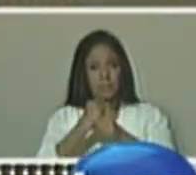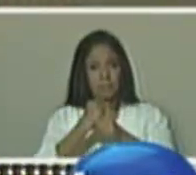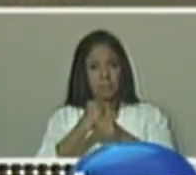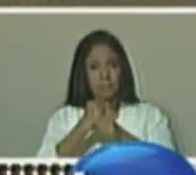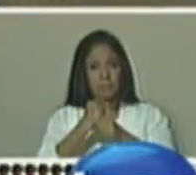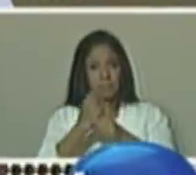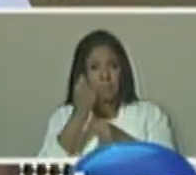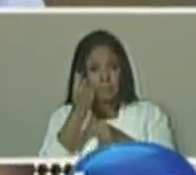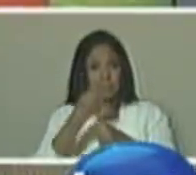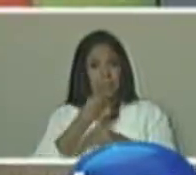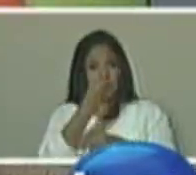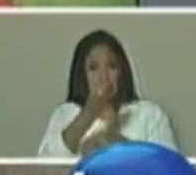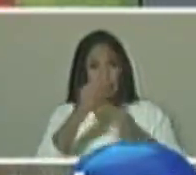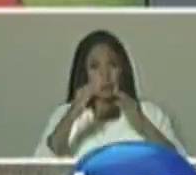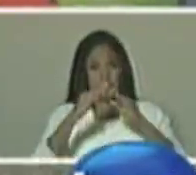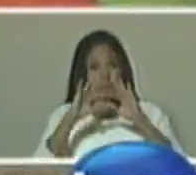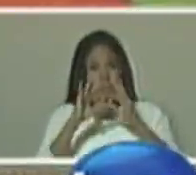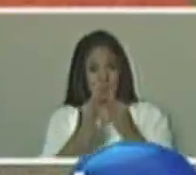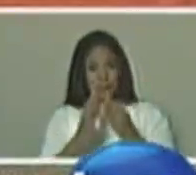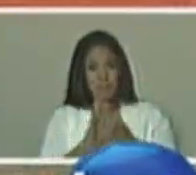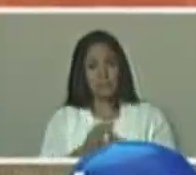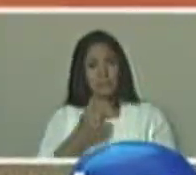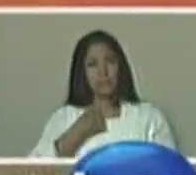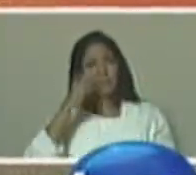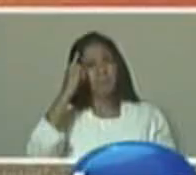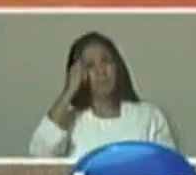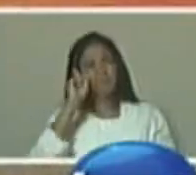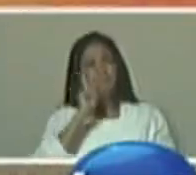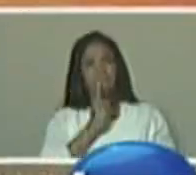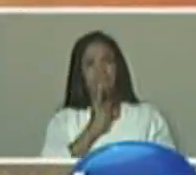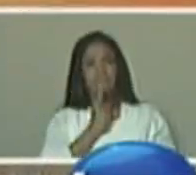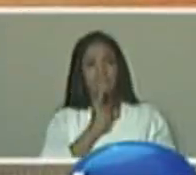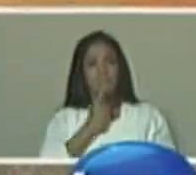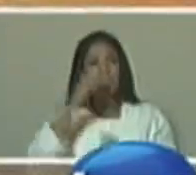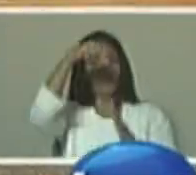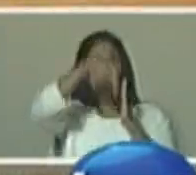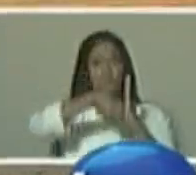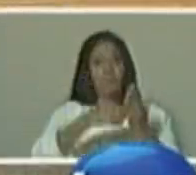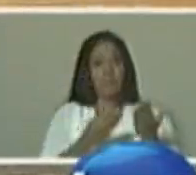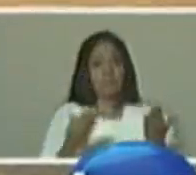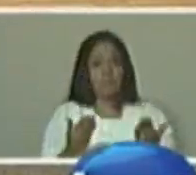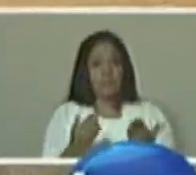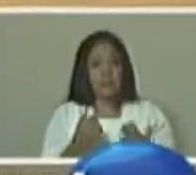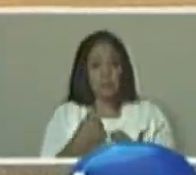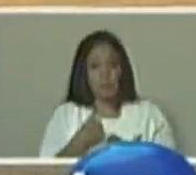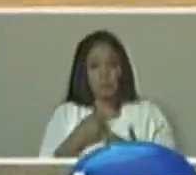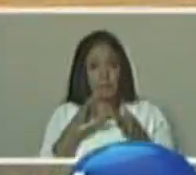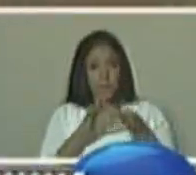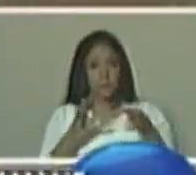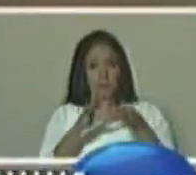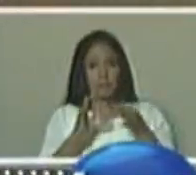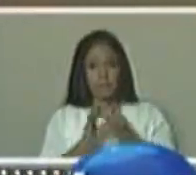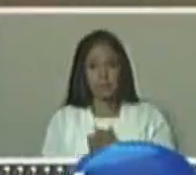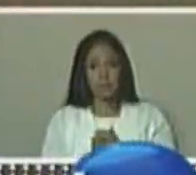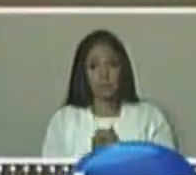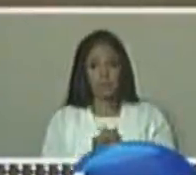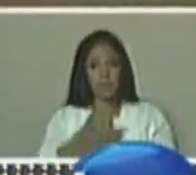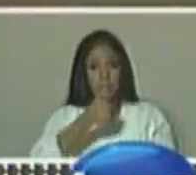hogar. Esto me llevó a analizar a profundidad lo que les iba a comentar.